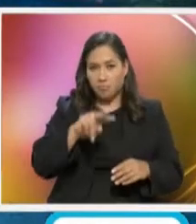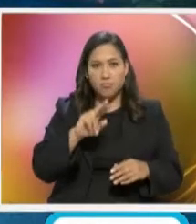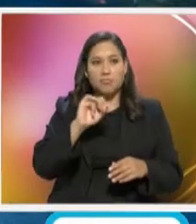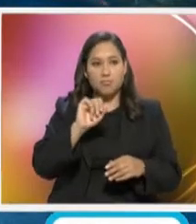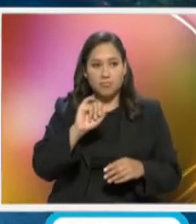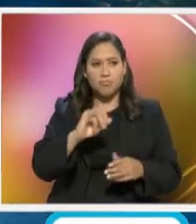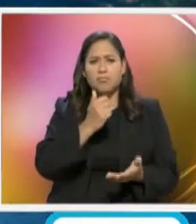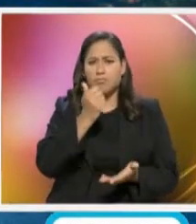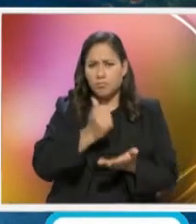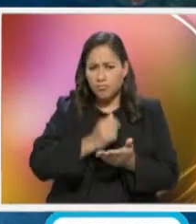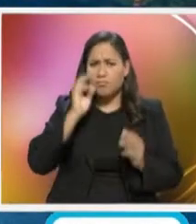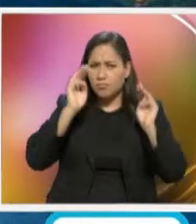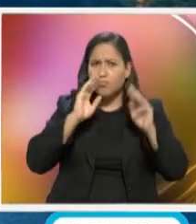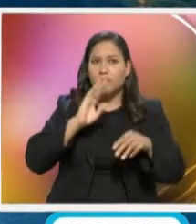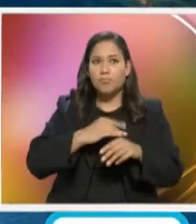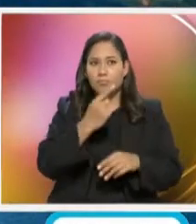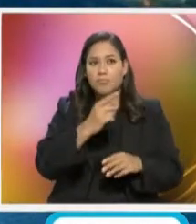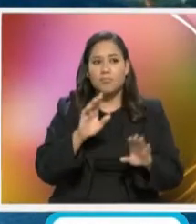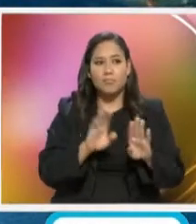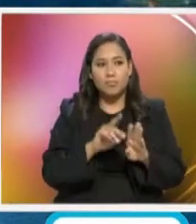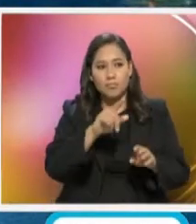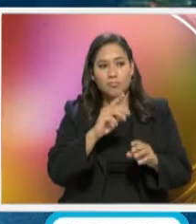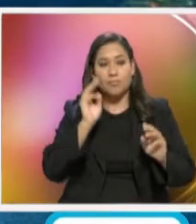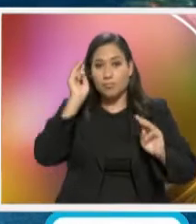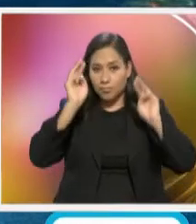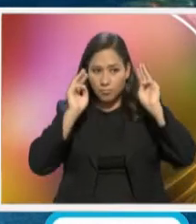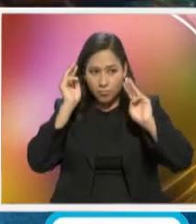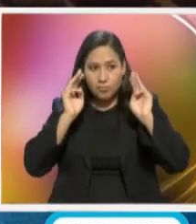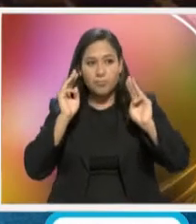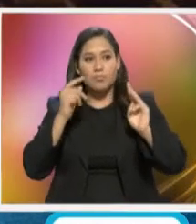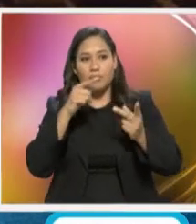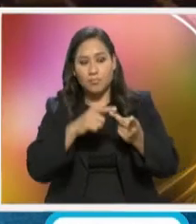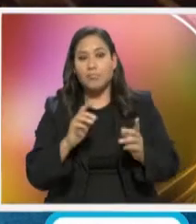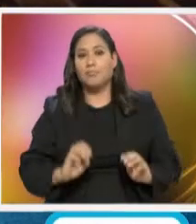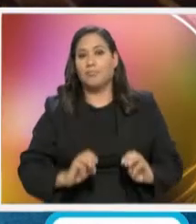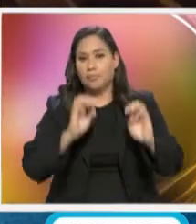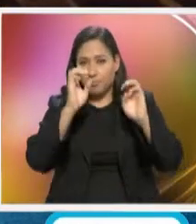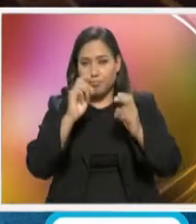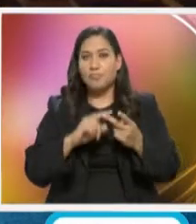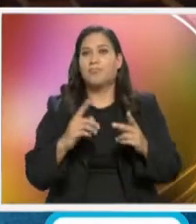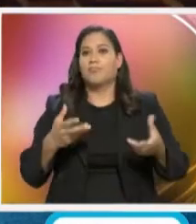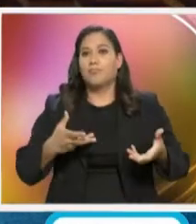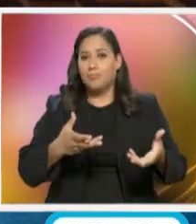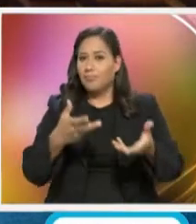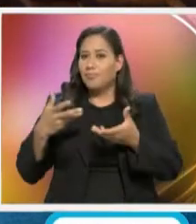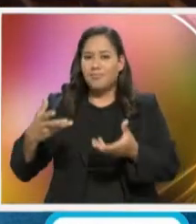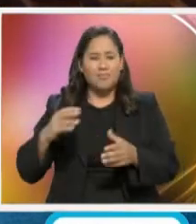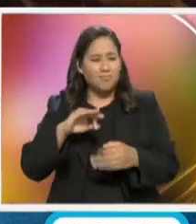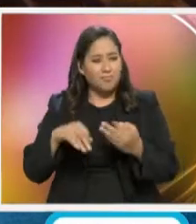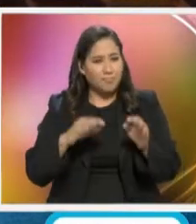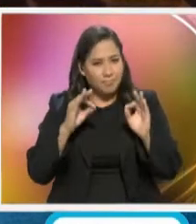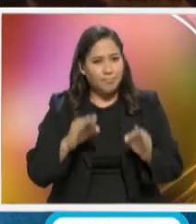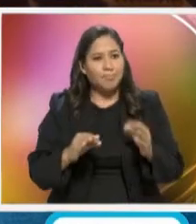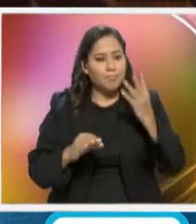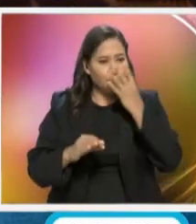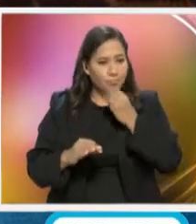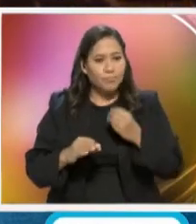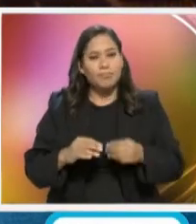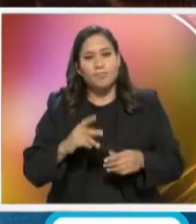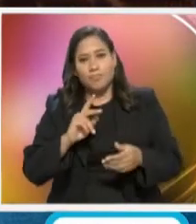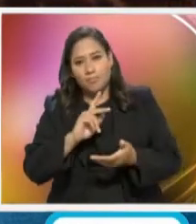museo, cuéntame, sí, ¿cómo está porque eso? los museos, Sí. los edificios, las calles, todo está perfectamente